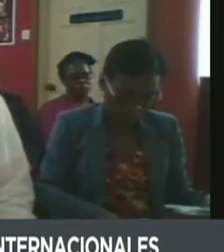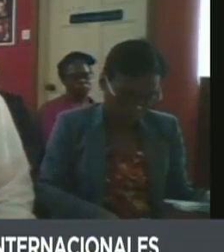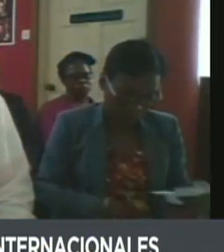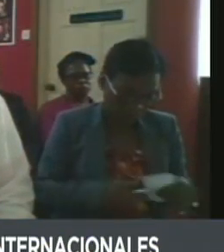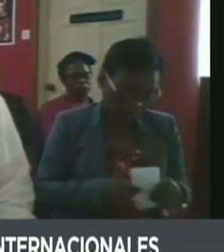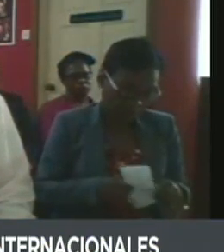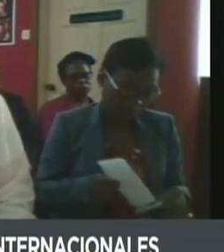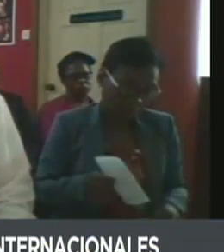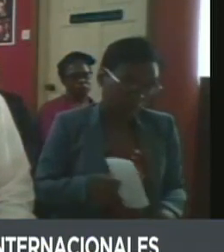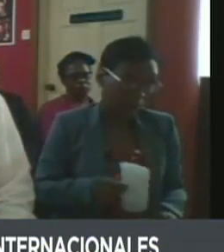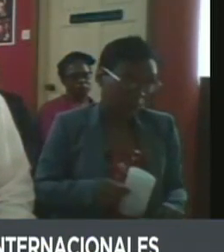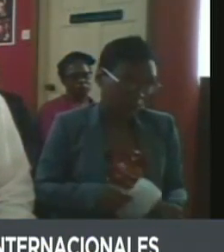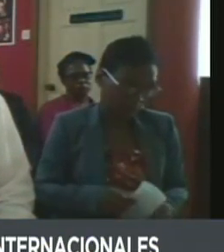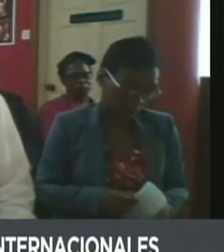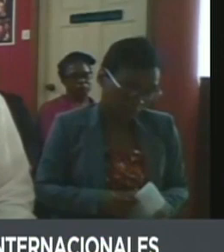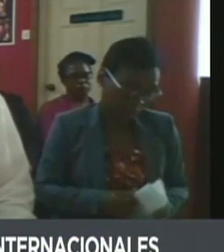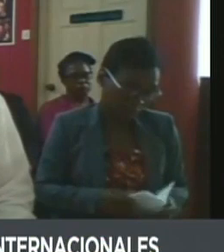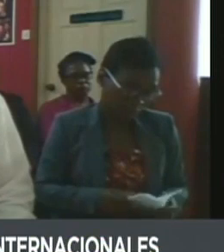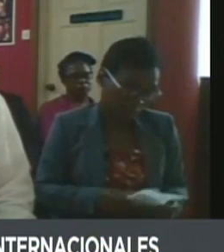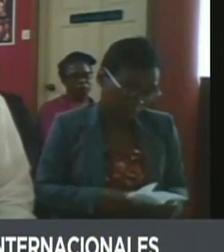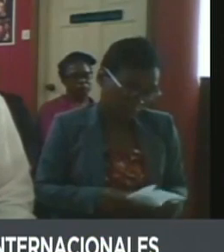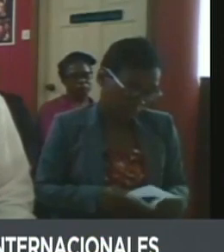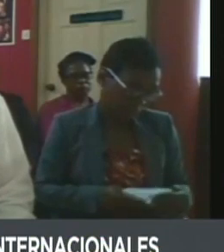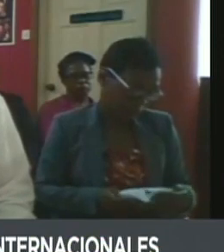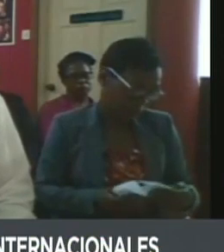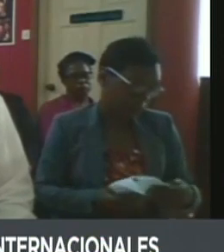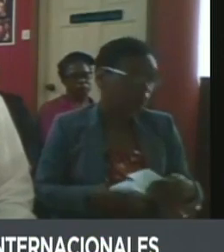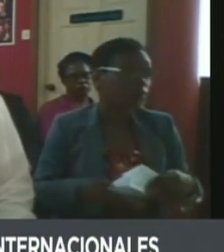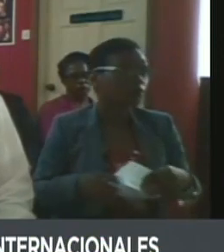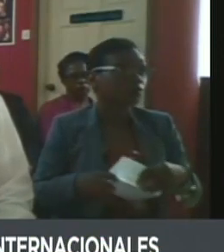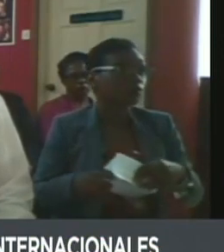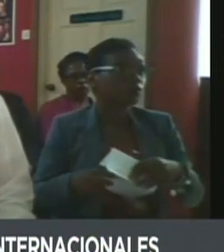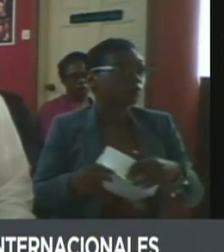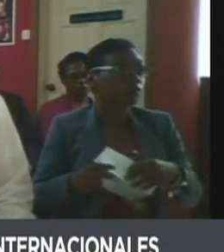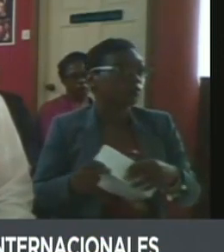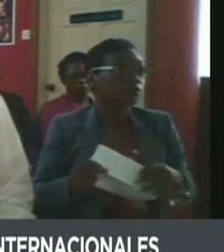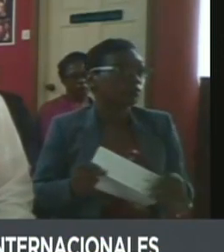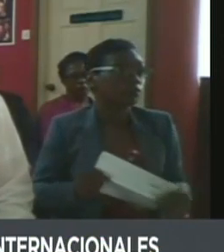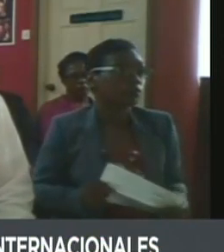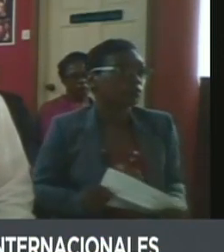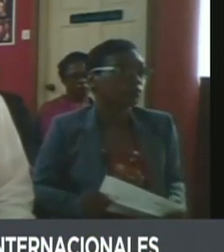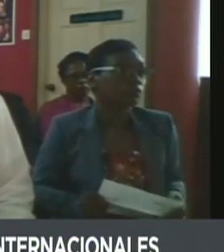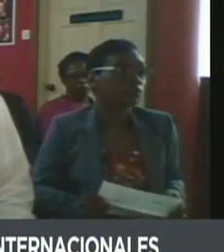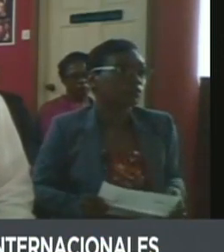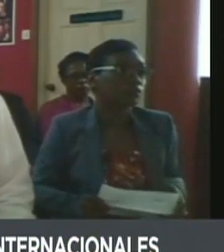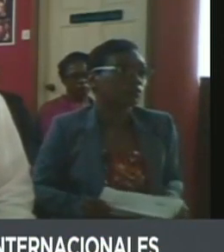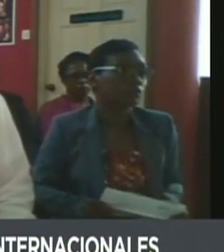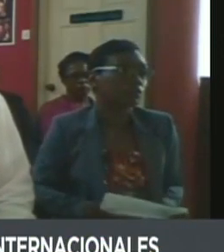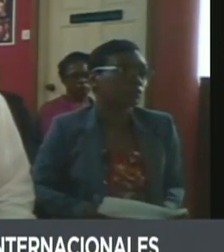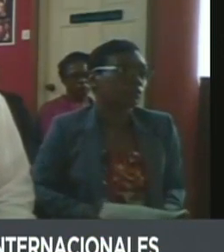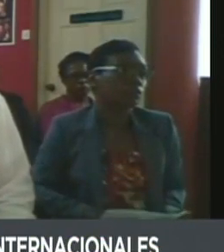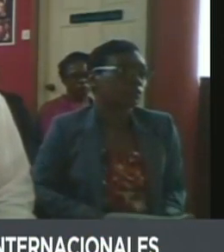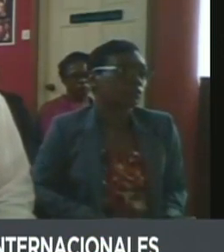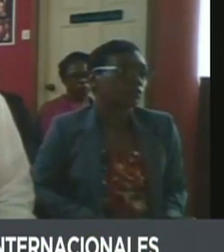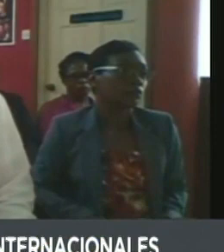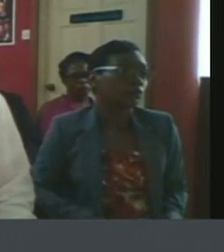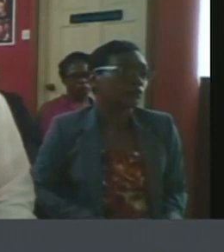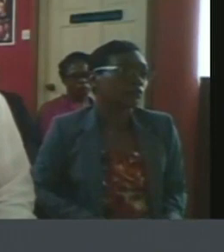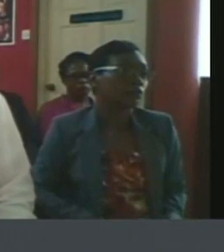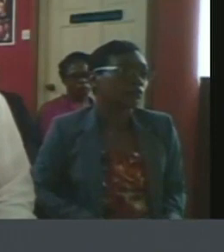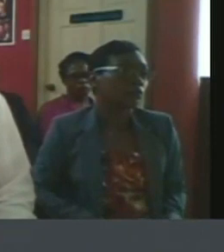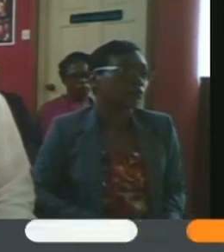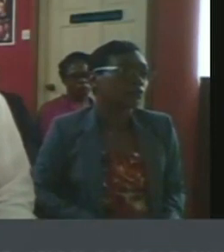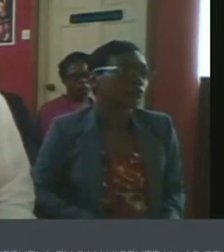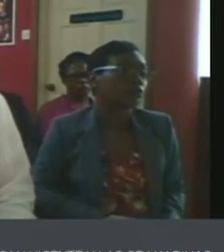desde esta tierra hermana de San Vicente y las Granadinas, en el corazón del Caribe Oriental,